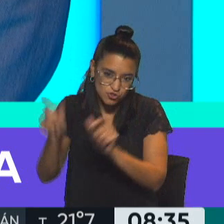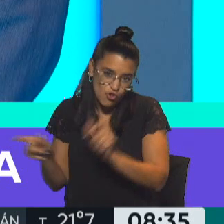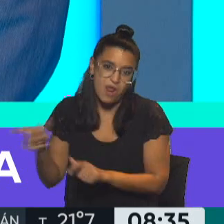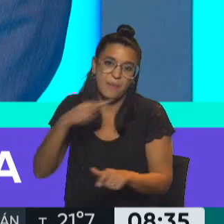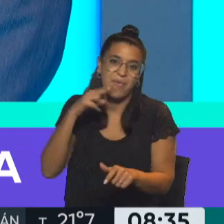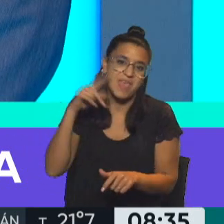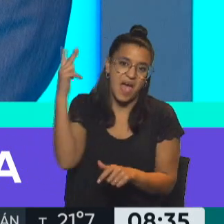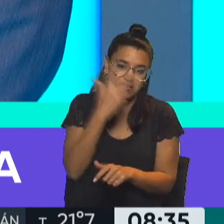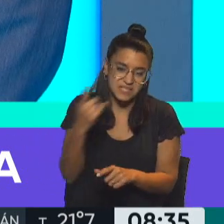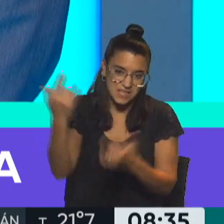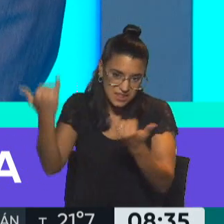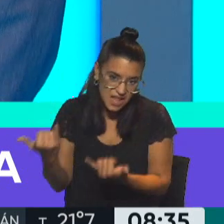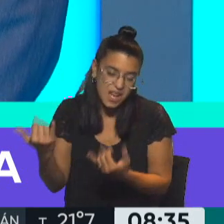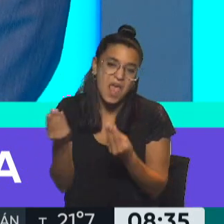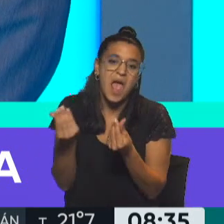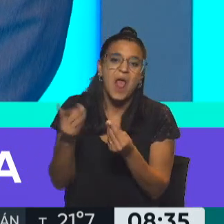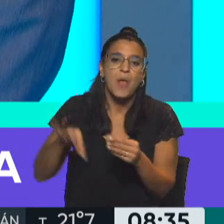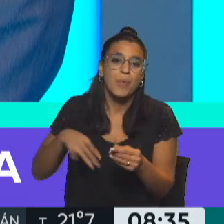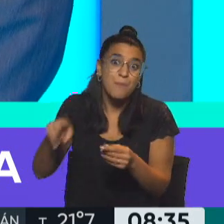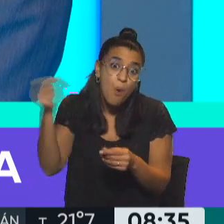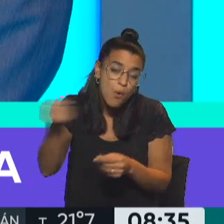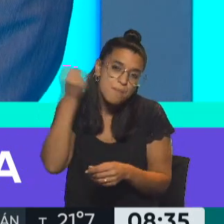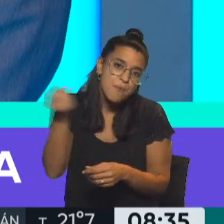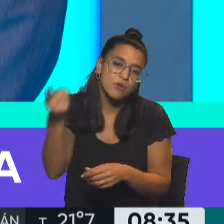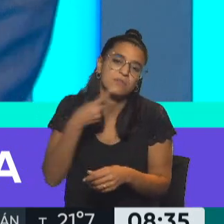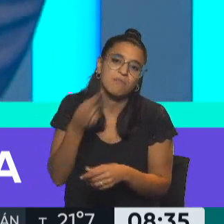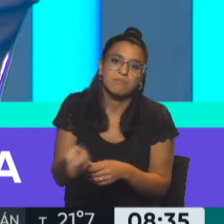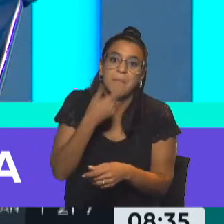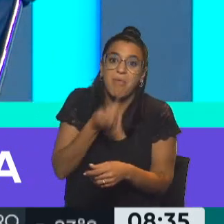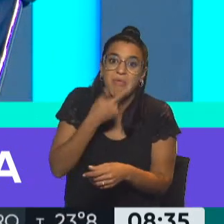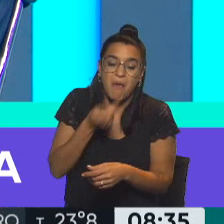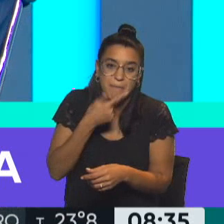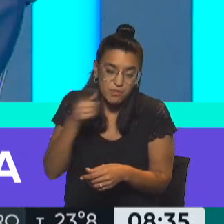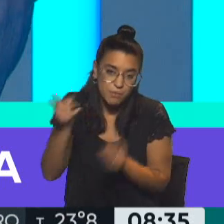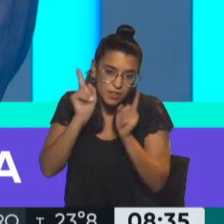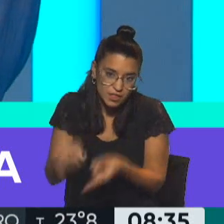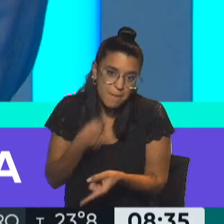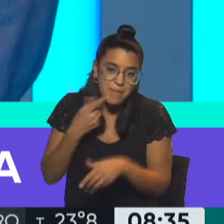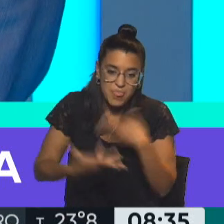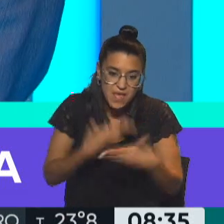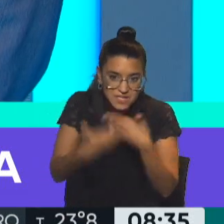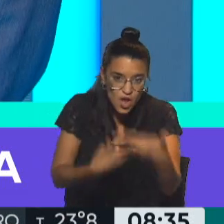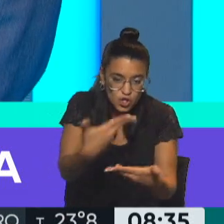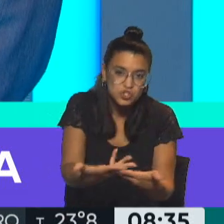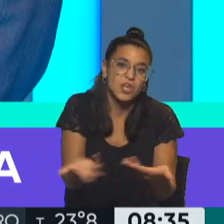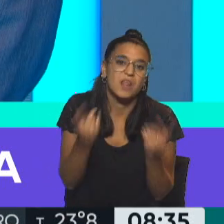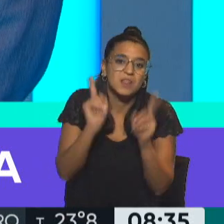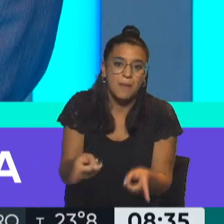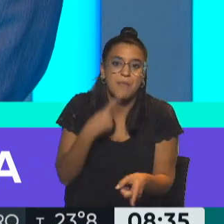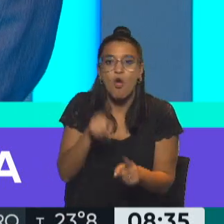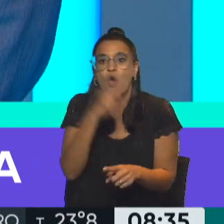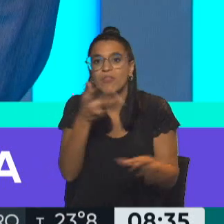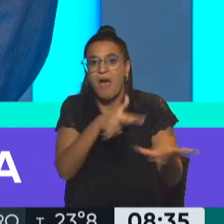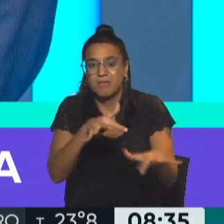obviamente la calidad de vida es fundamental tomar los medicamentos pero implica también poder desarrollar sus otras